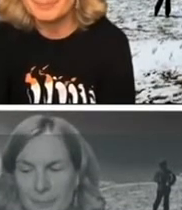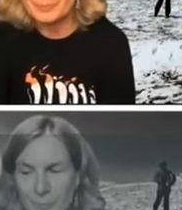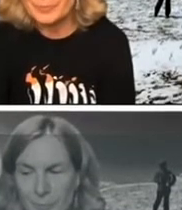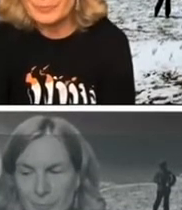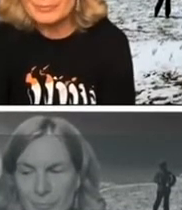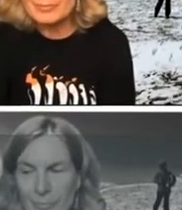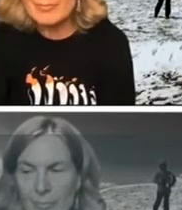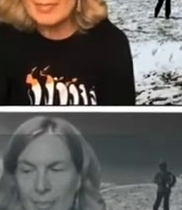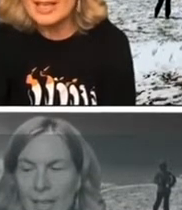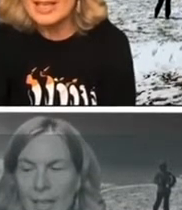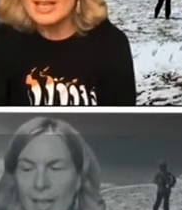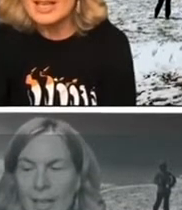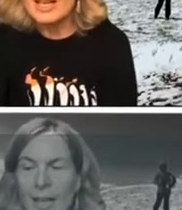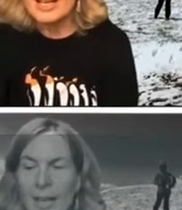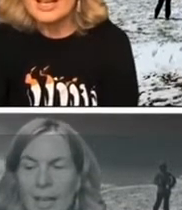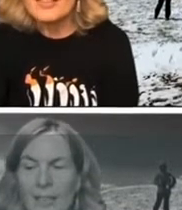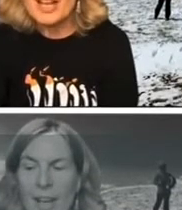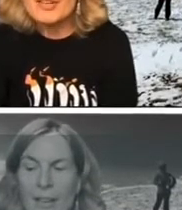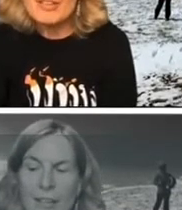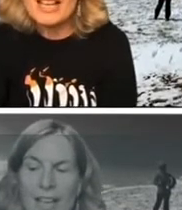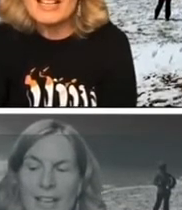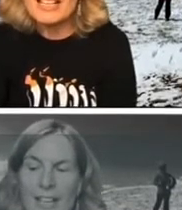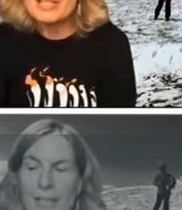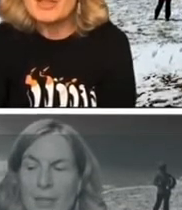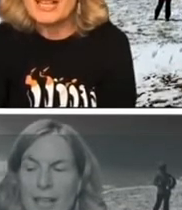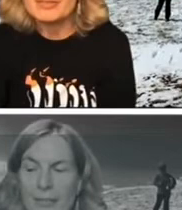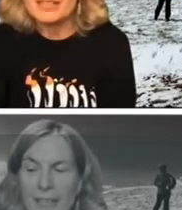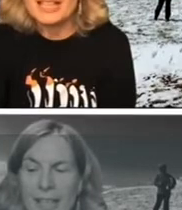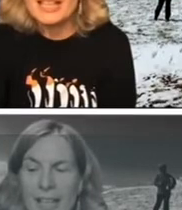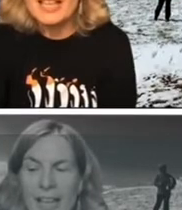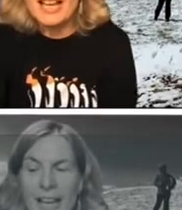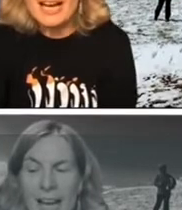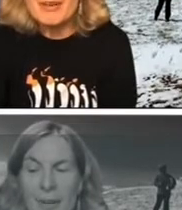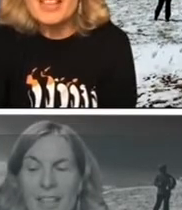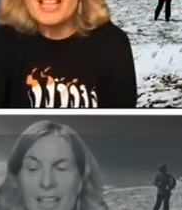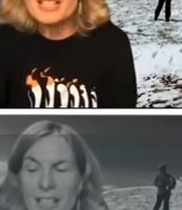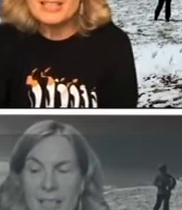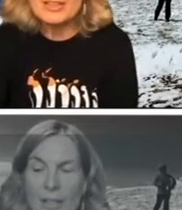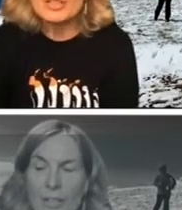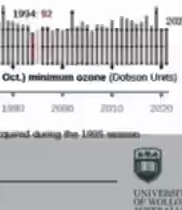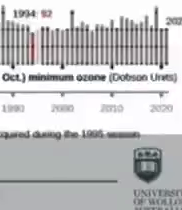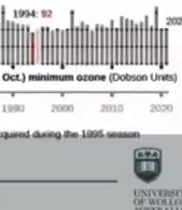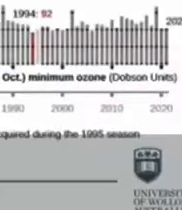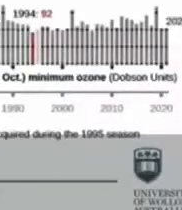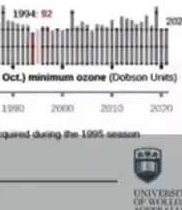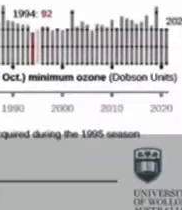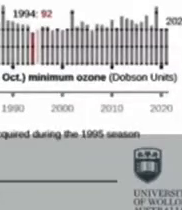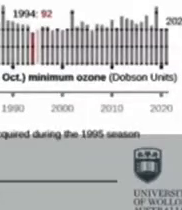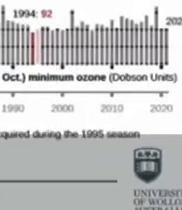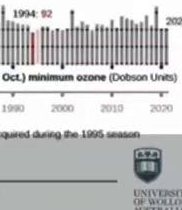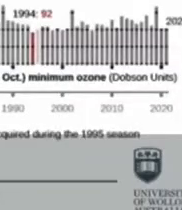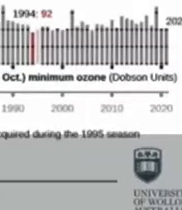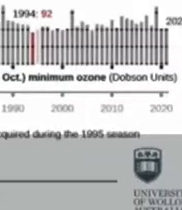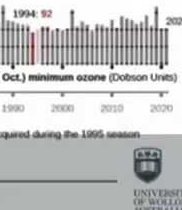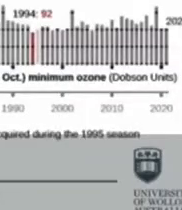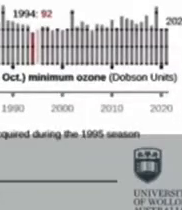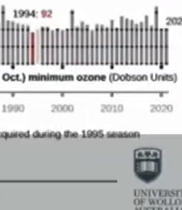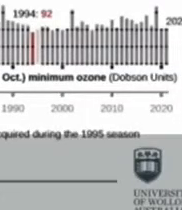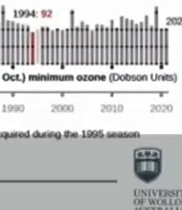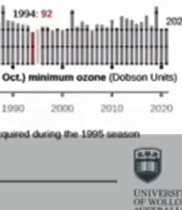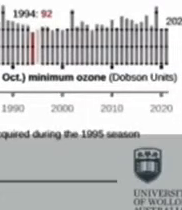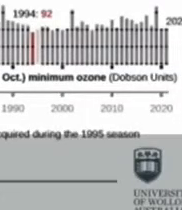para cubrir toda la Antártida y la parte inferior de Sudamérica. La capa de ozono se está recuperando.